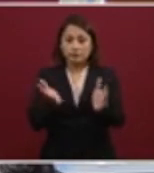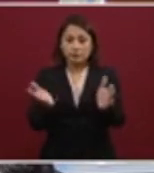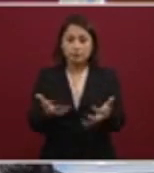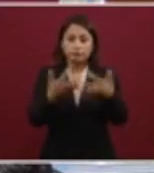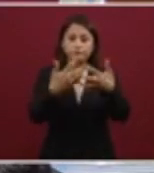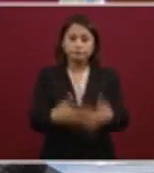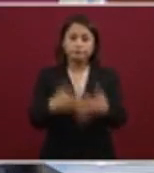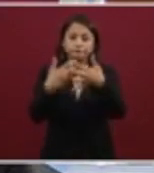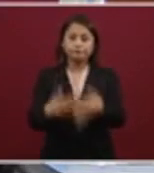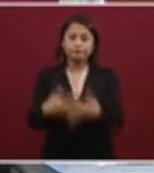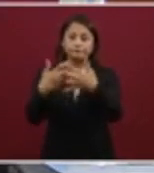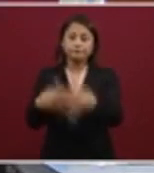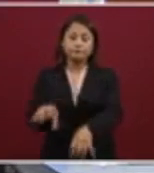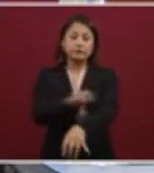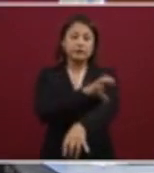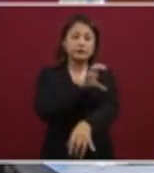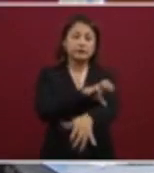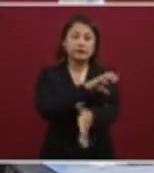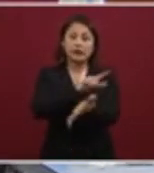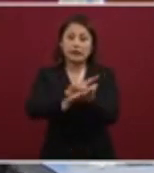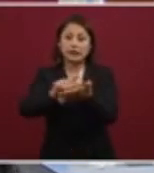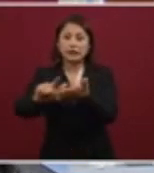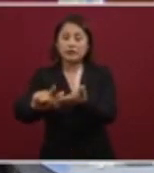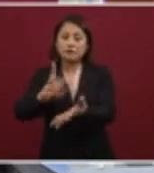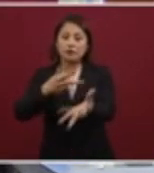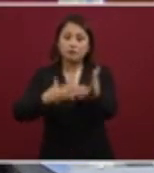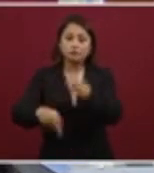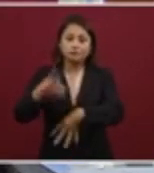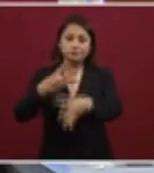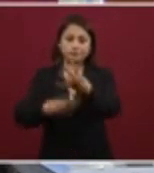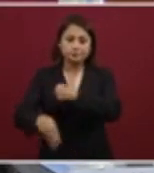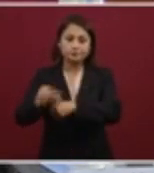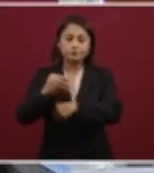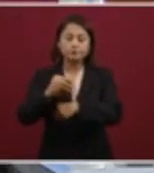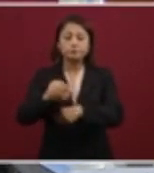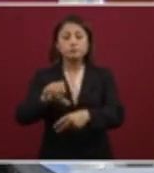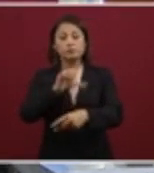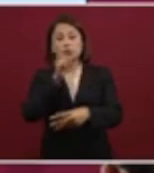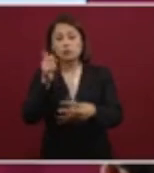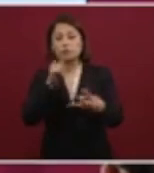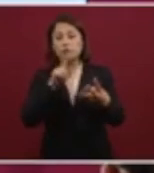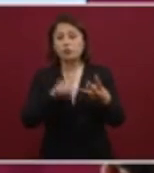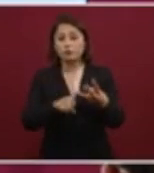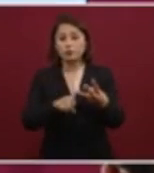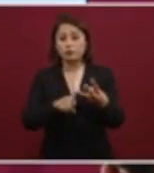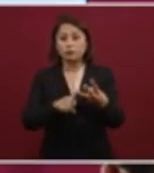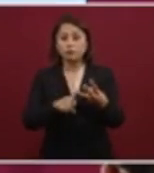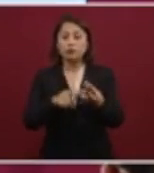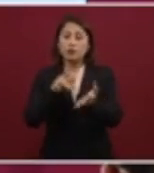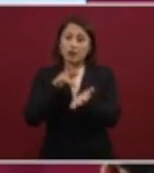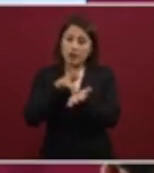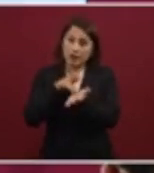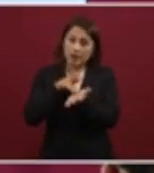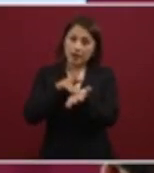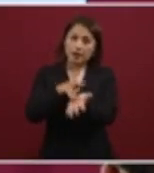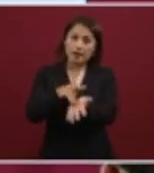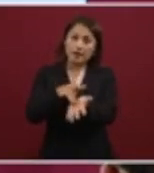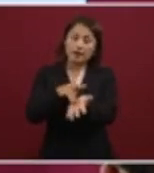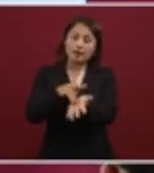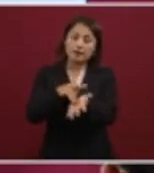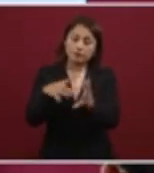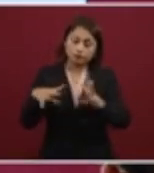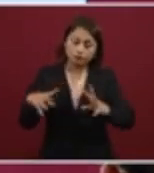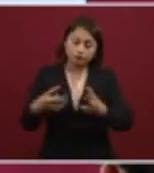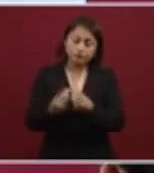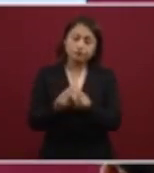limpias y renovables y coadyuvar es decir, hacerlo de manera